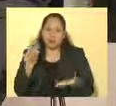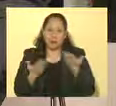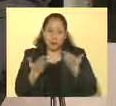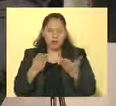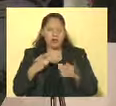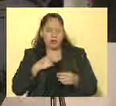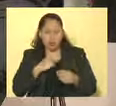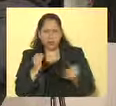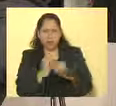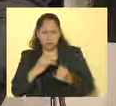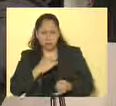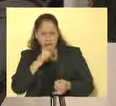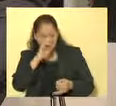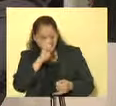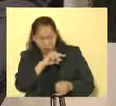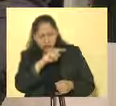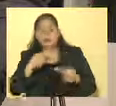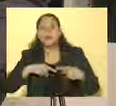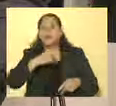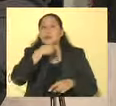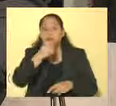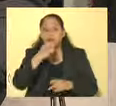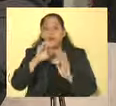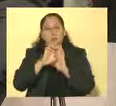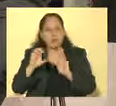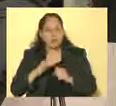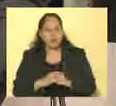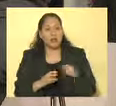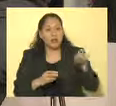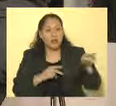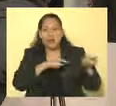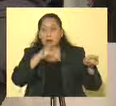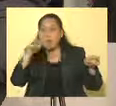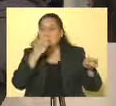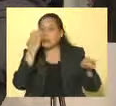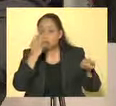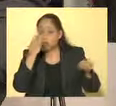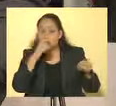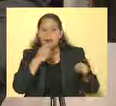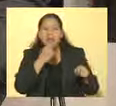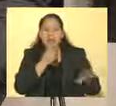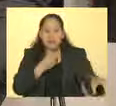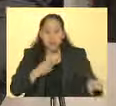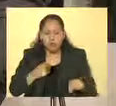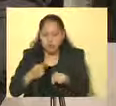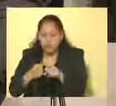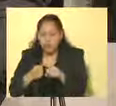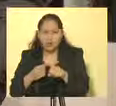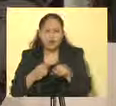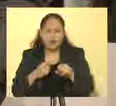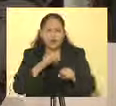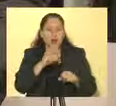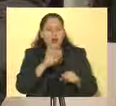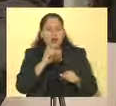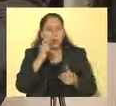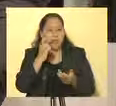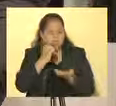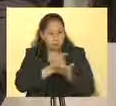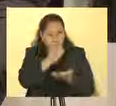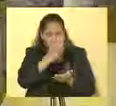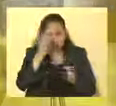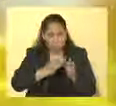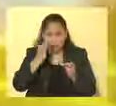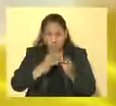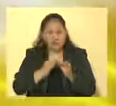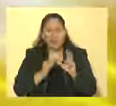conscientes con los adultos mayores porque no necesitan ir a la escuela como los niños, ciertos gastos fijos. Ya